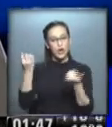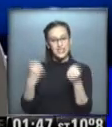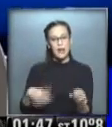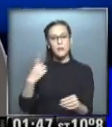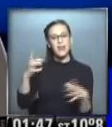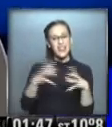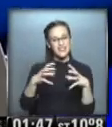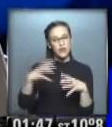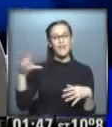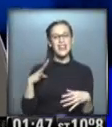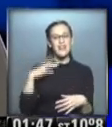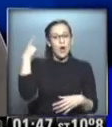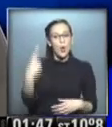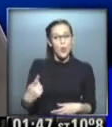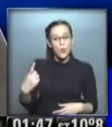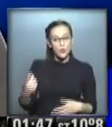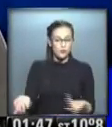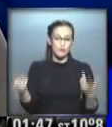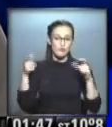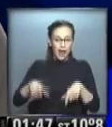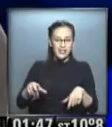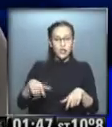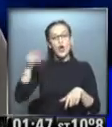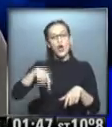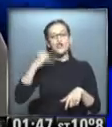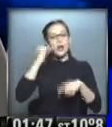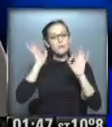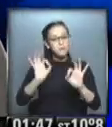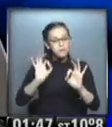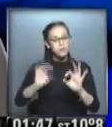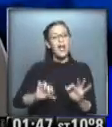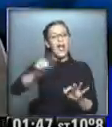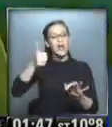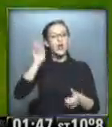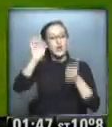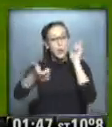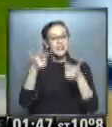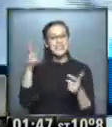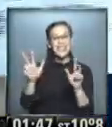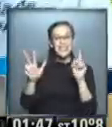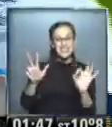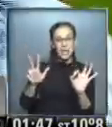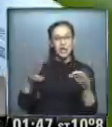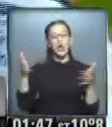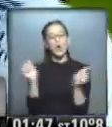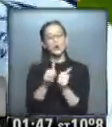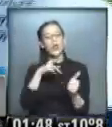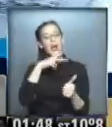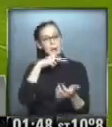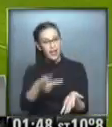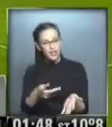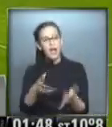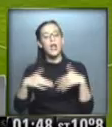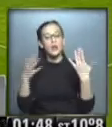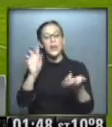porque faltaba un partido postergado de la segunda jornada y hoy se completó con victoria de Newell's, 3-0 sobre Gimnasia de La Plata. Y esto marca